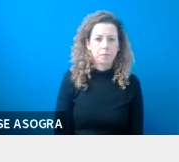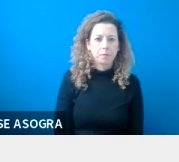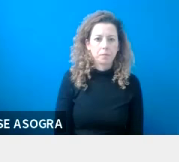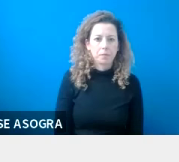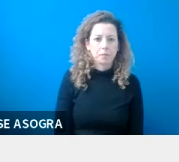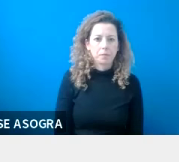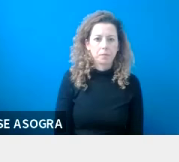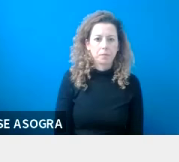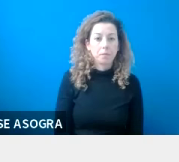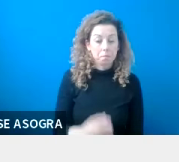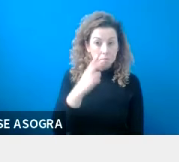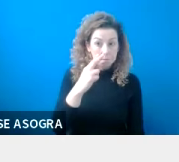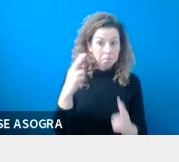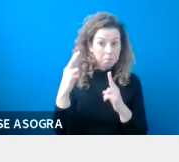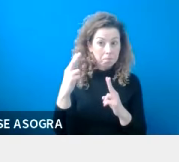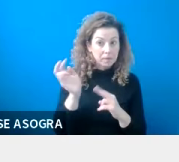Se ve, ¿verdad?